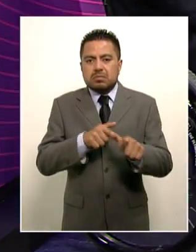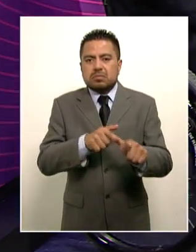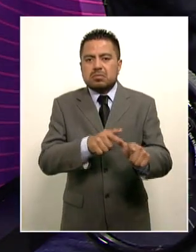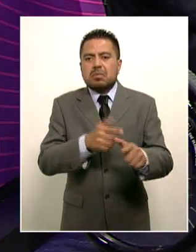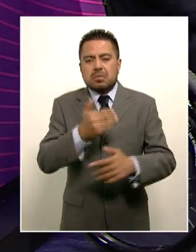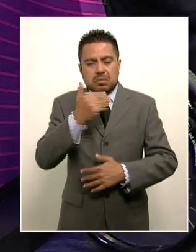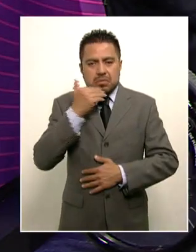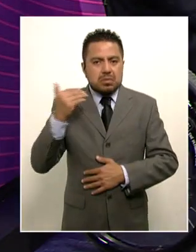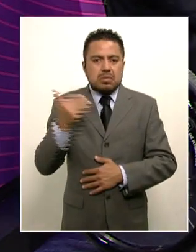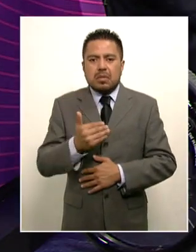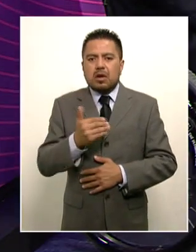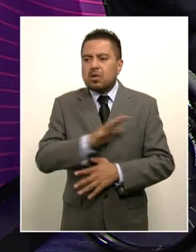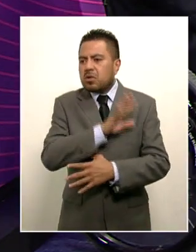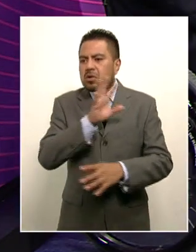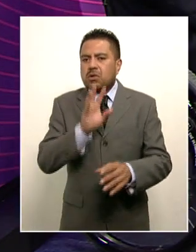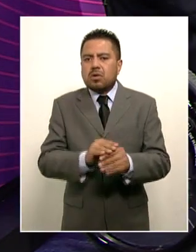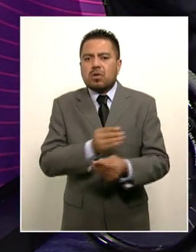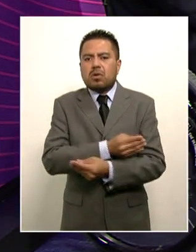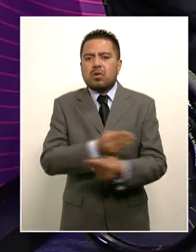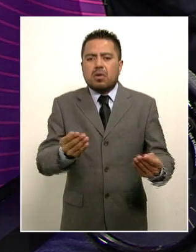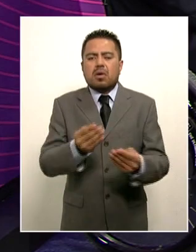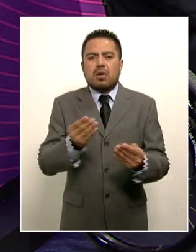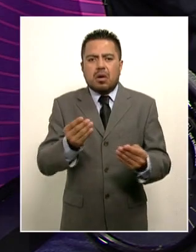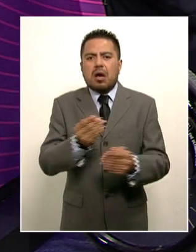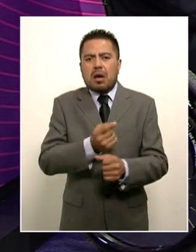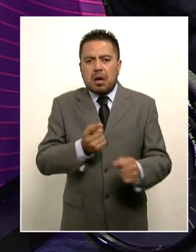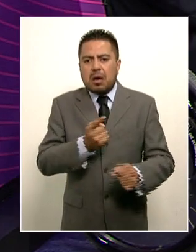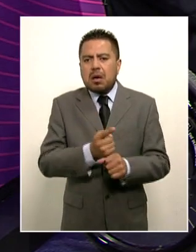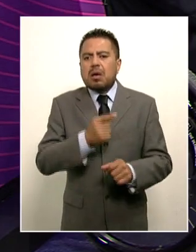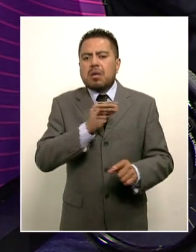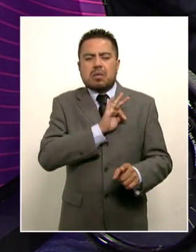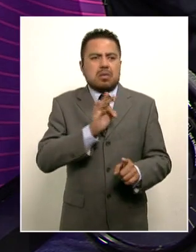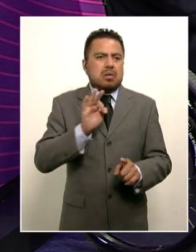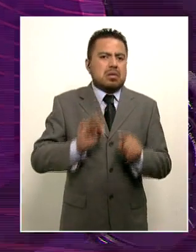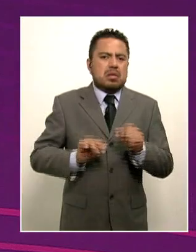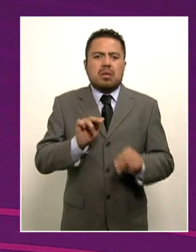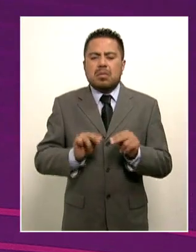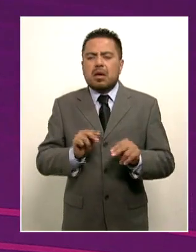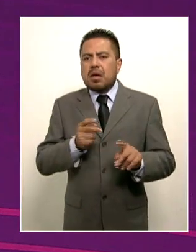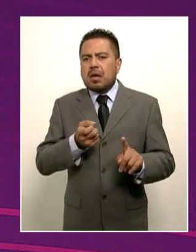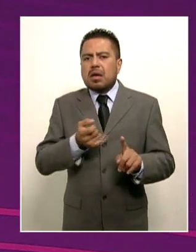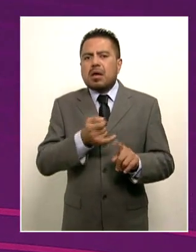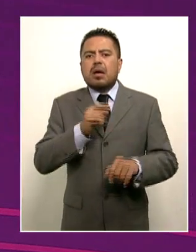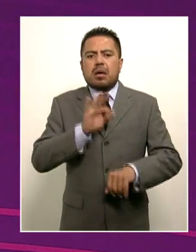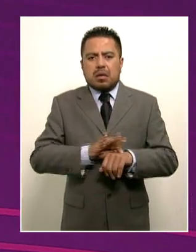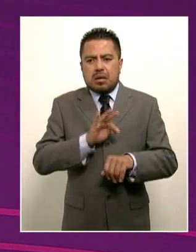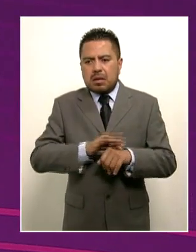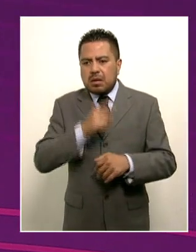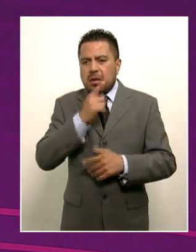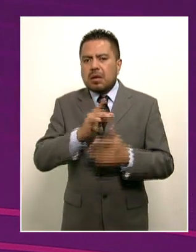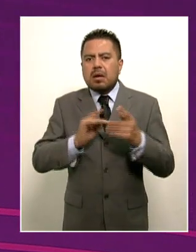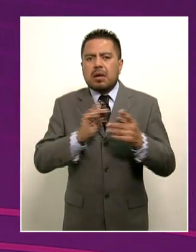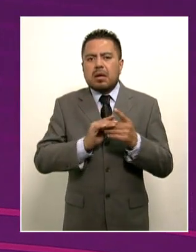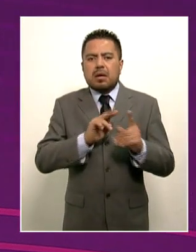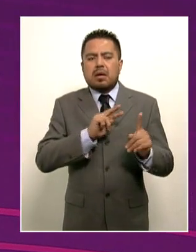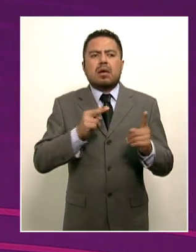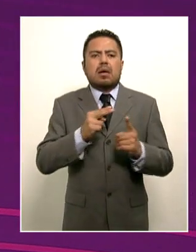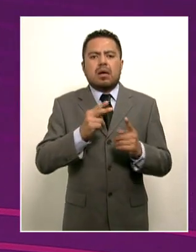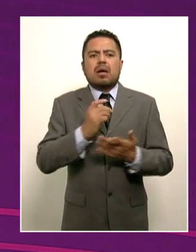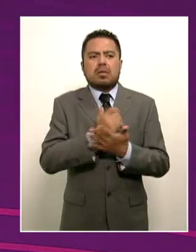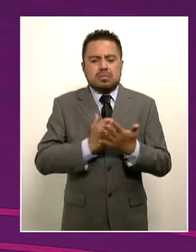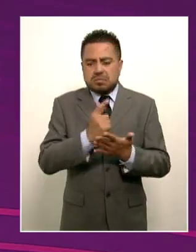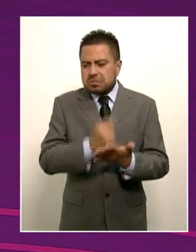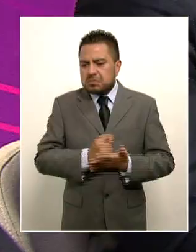Sigue bien, se le ha dado todo lo posible, independientemente de que un médico te diga, ¿no? Es de la visión médico rehabilitadora y